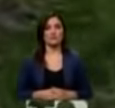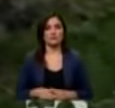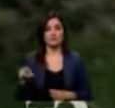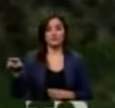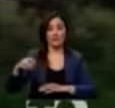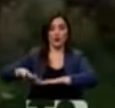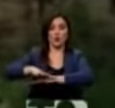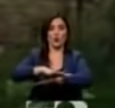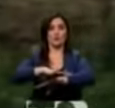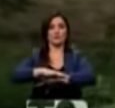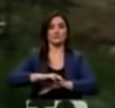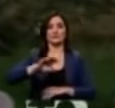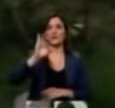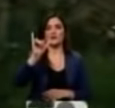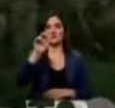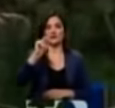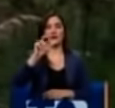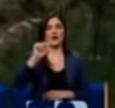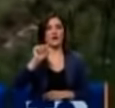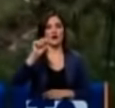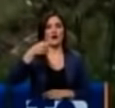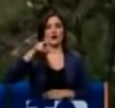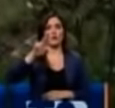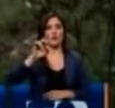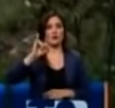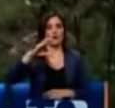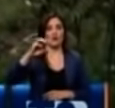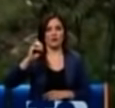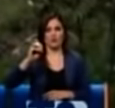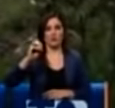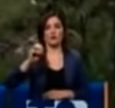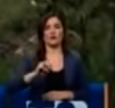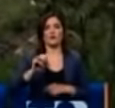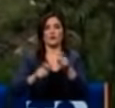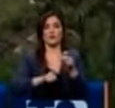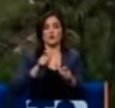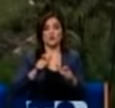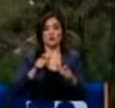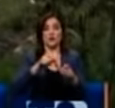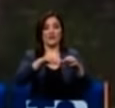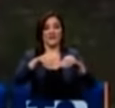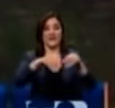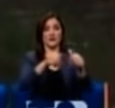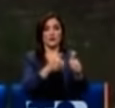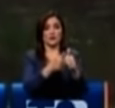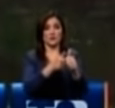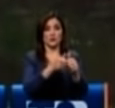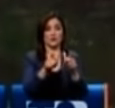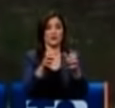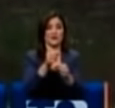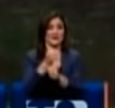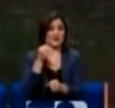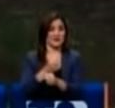abajo en la quebrada Yanahuayco, que el señor colindante de ahí del terreno ha